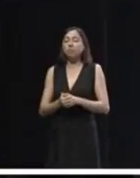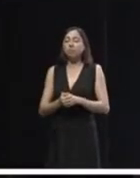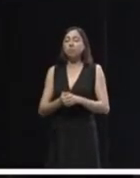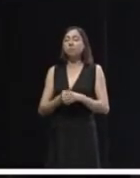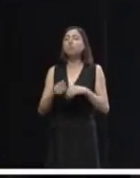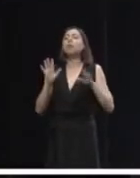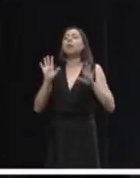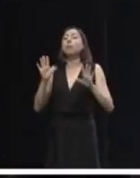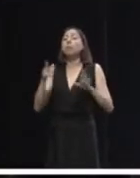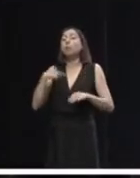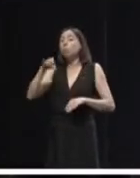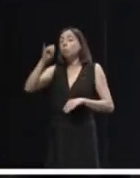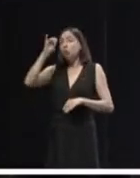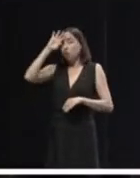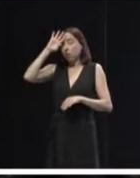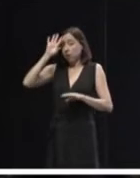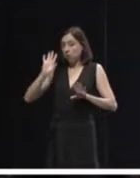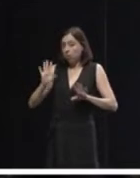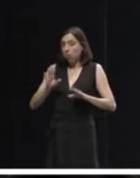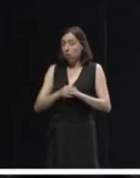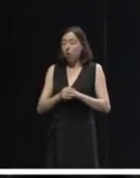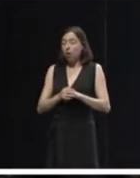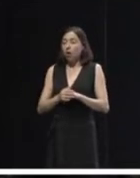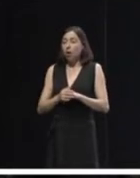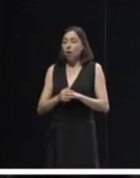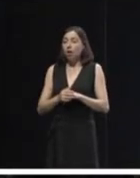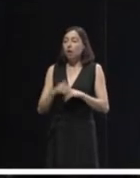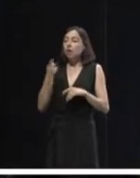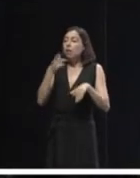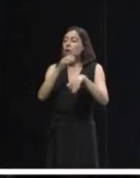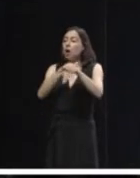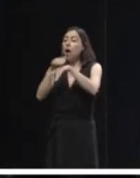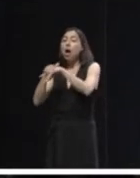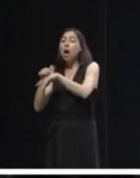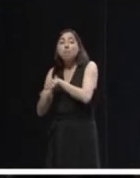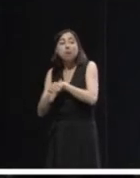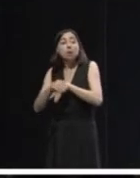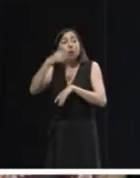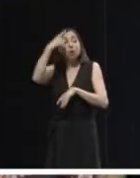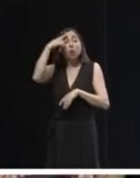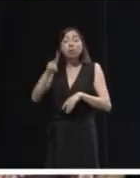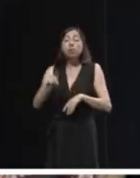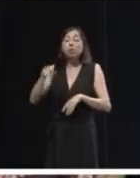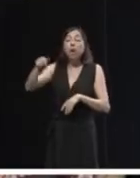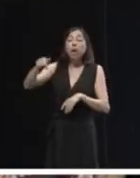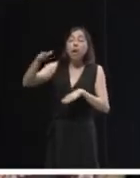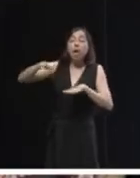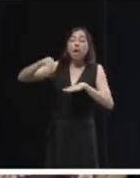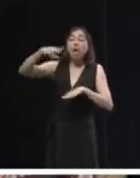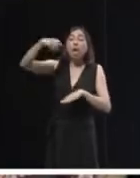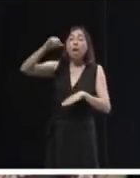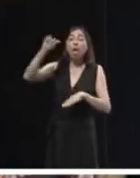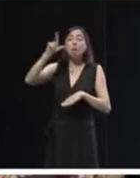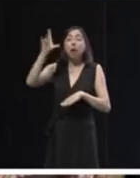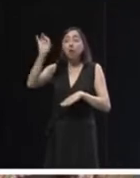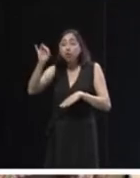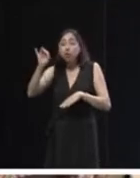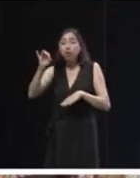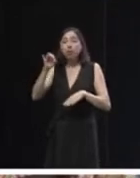Pero me ha sorprendido y, en fin, entre los amigos, no sé si está por aquí Maillo, pero me